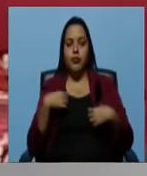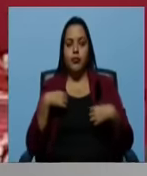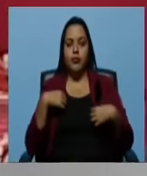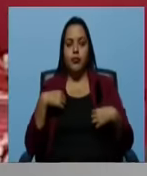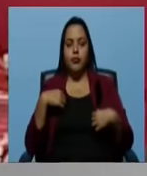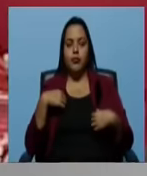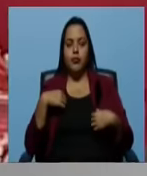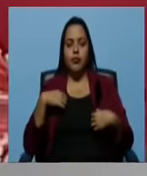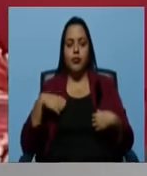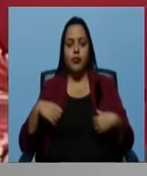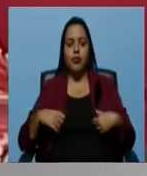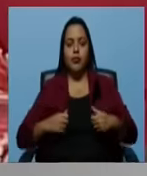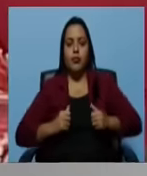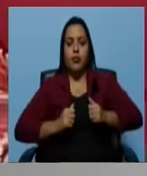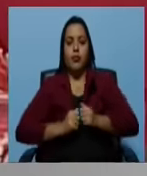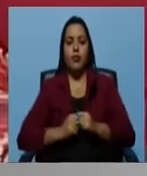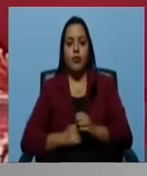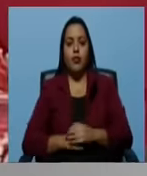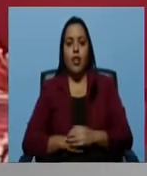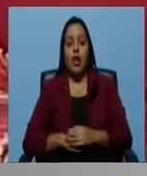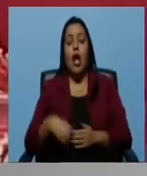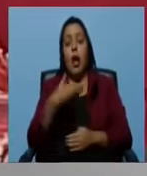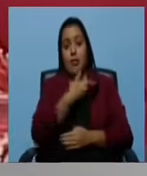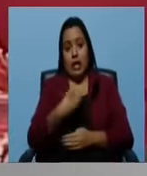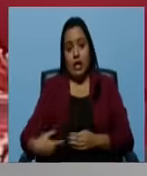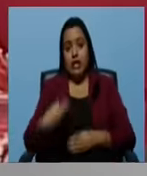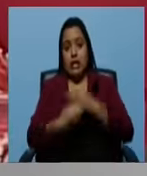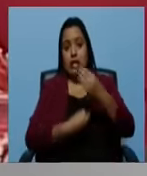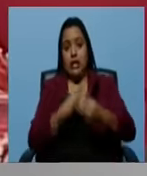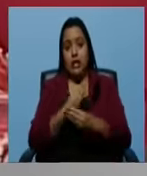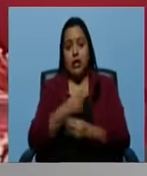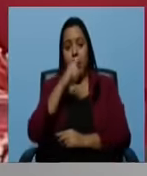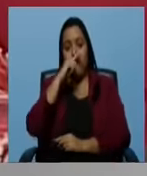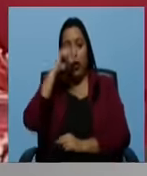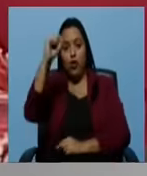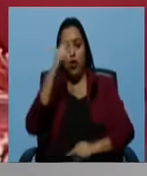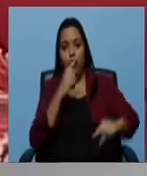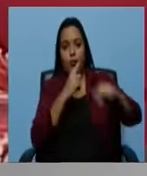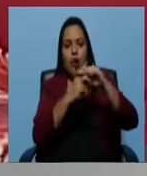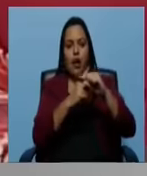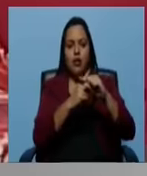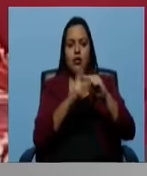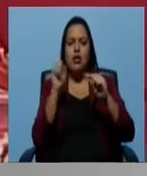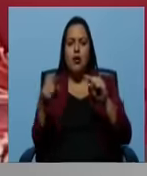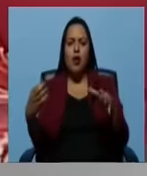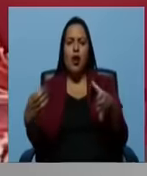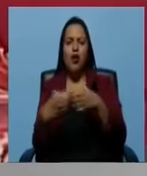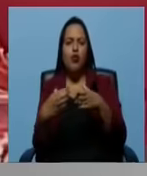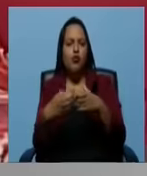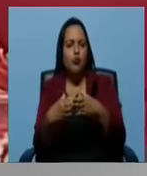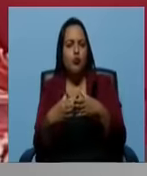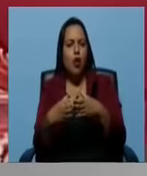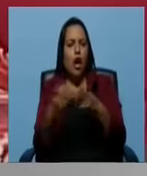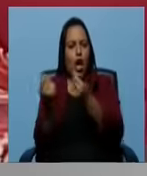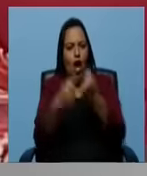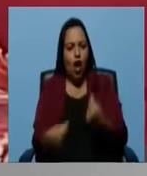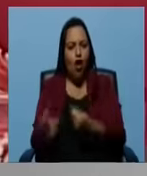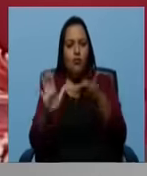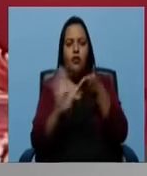El presidente tuvo su programa con Maduro Más, se hizo el Consejo Económico Capítulo Exportación, se